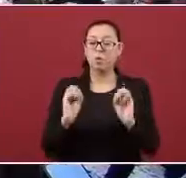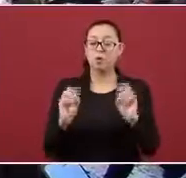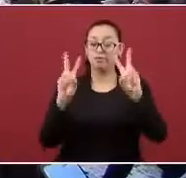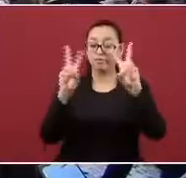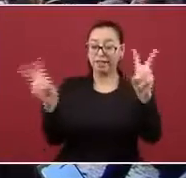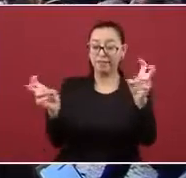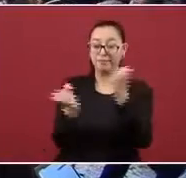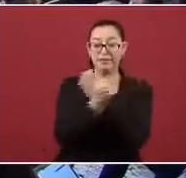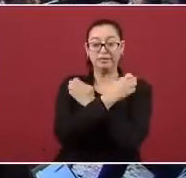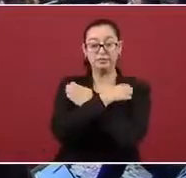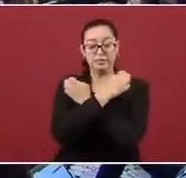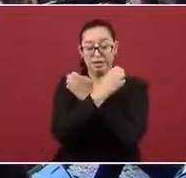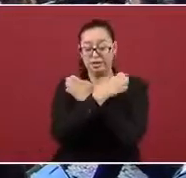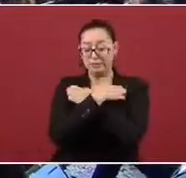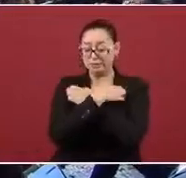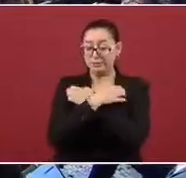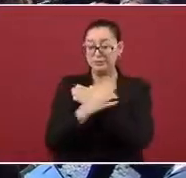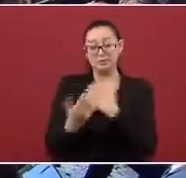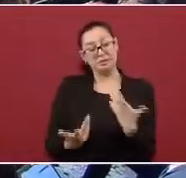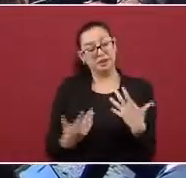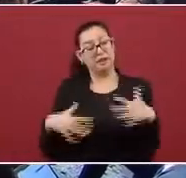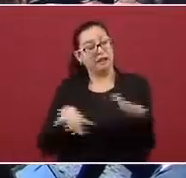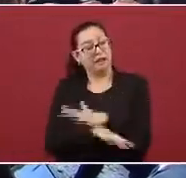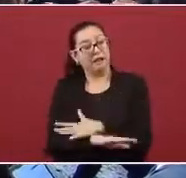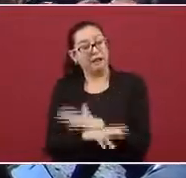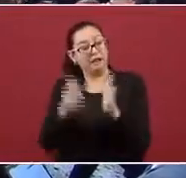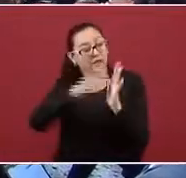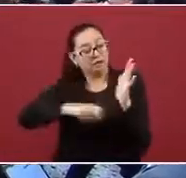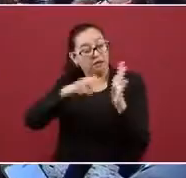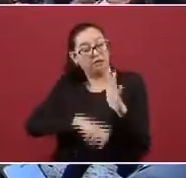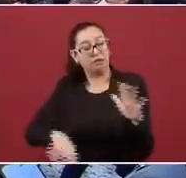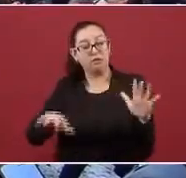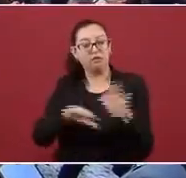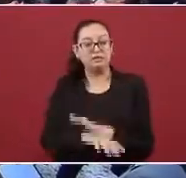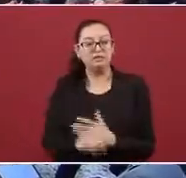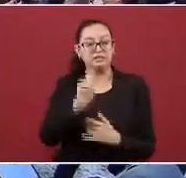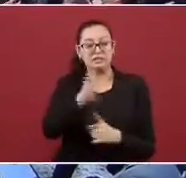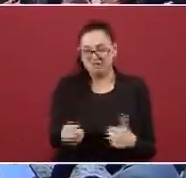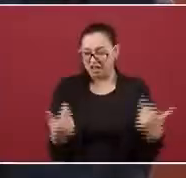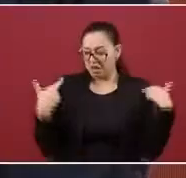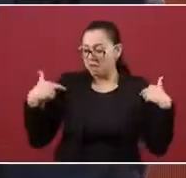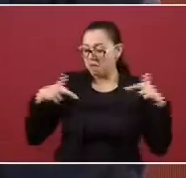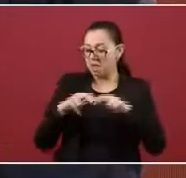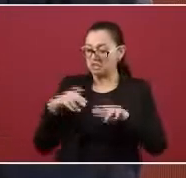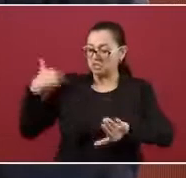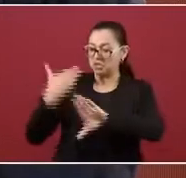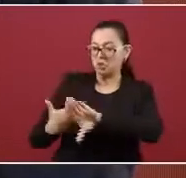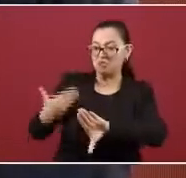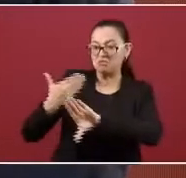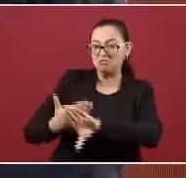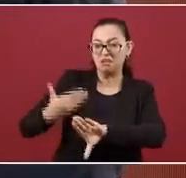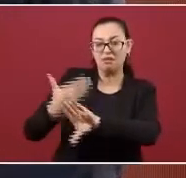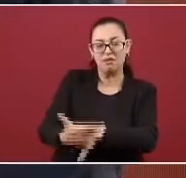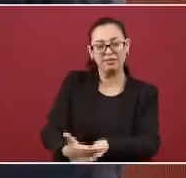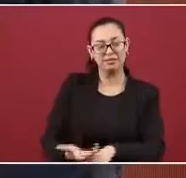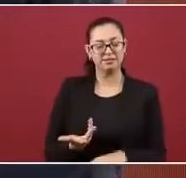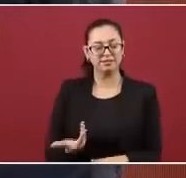la mal llamada reforma educativa, perseguir a los maestros,